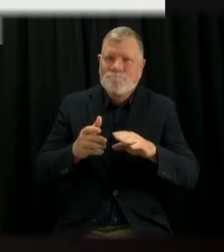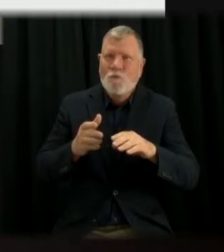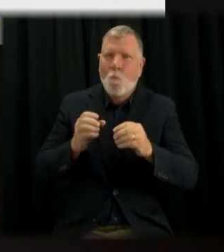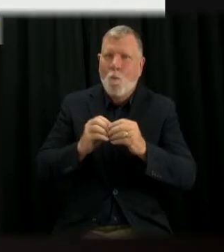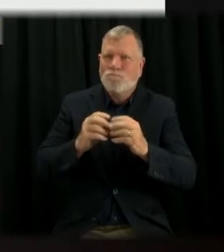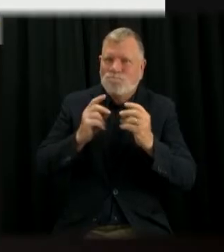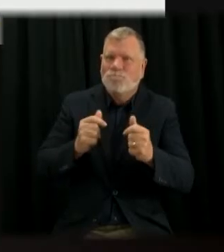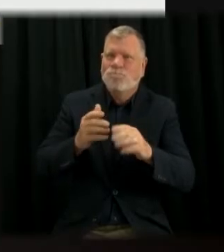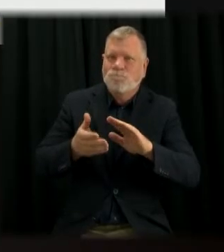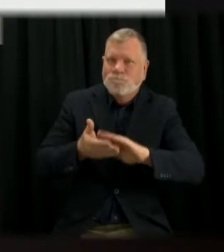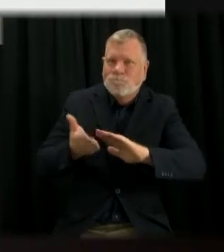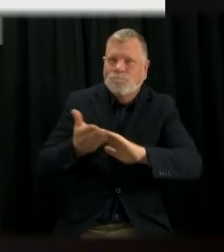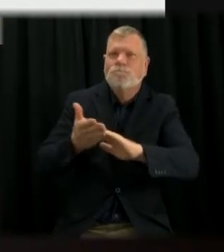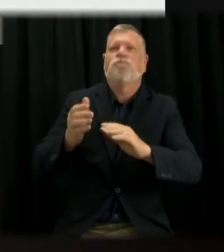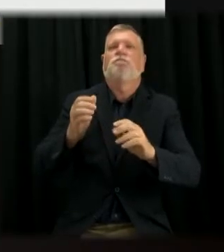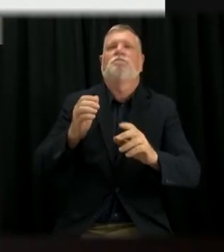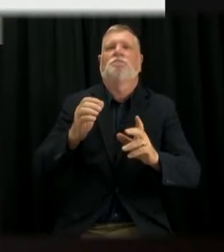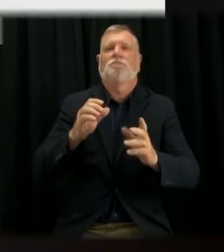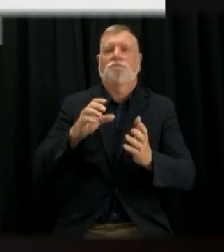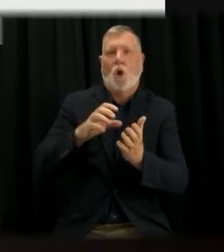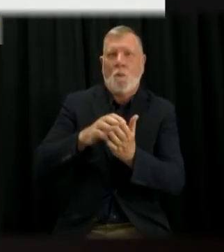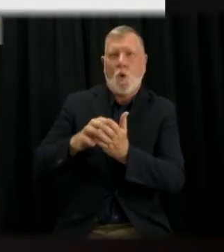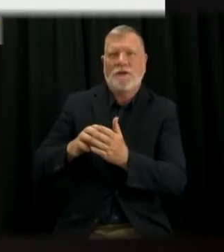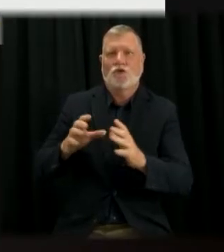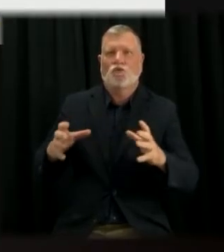acelerar este documento.